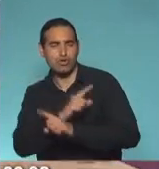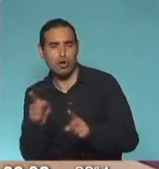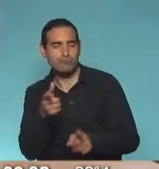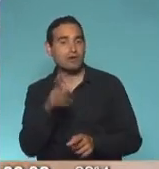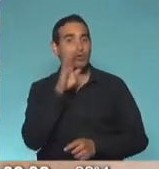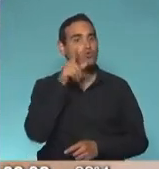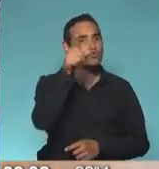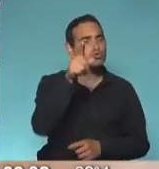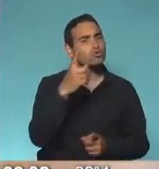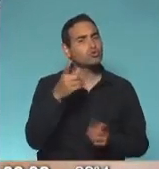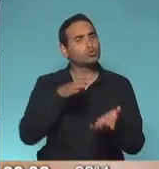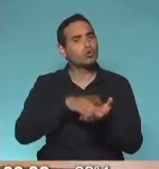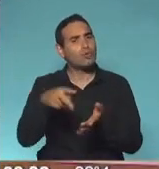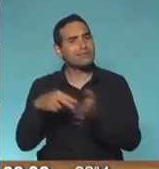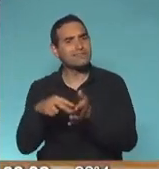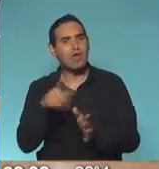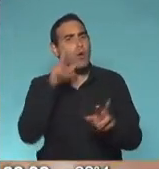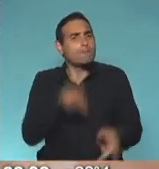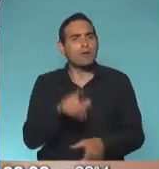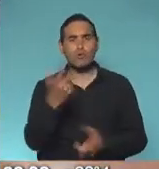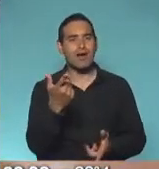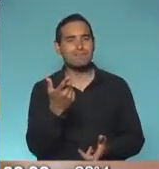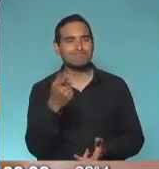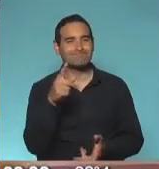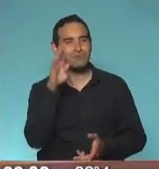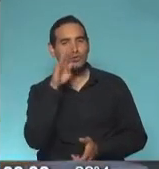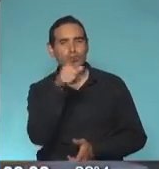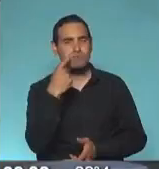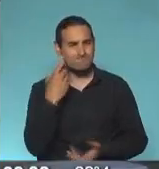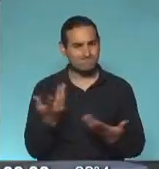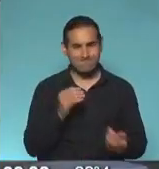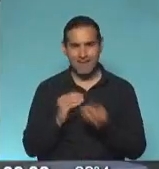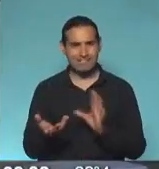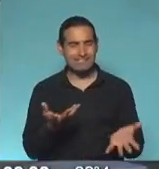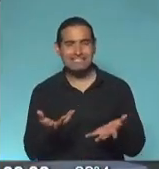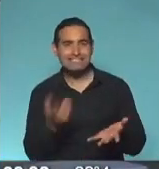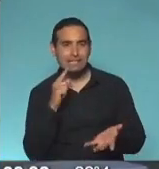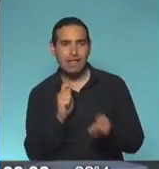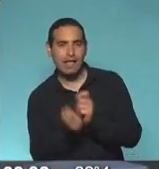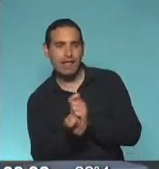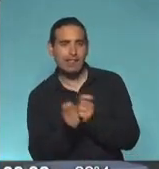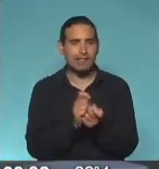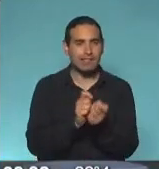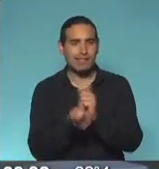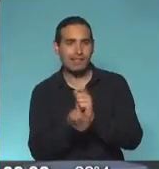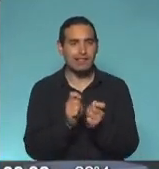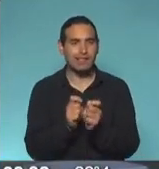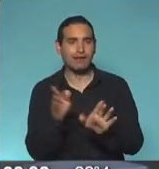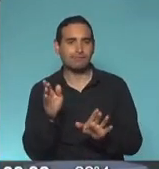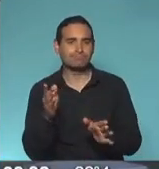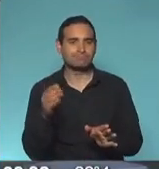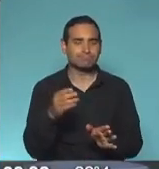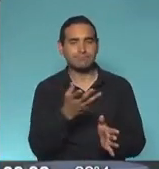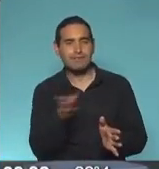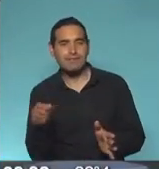con respecto al conflicto sirio es que no tiene una estrategia, no sabe hacia dónde ir, no sabe lo que quiere. Entonces va cambiando y se va influyendo para ver a dónde va